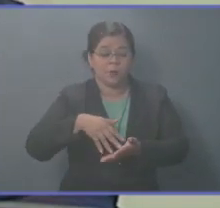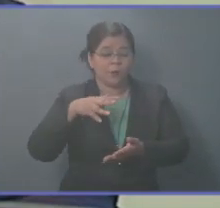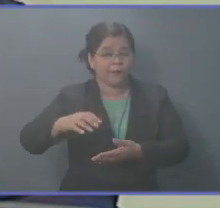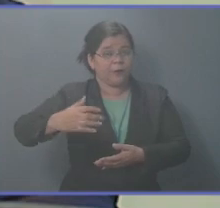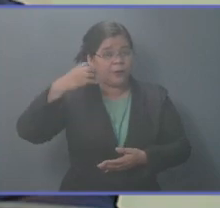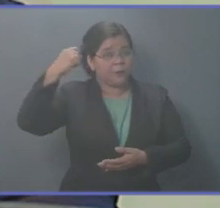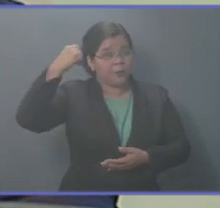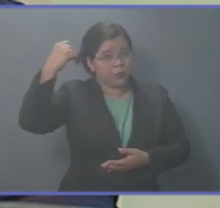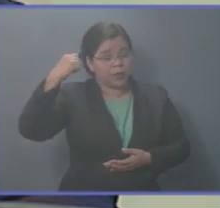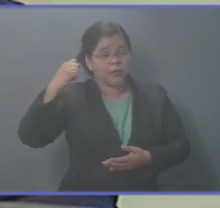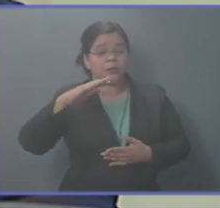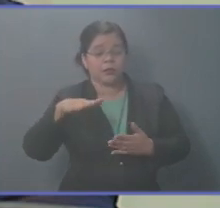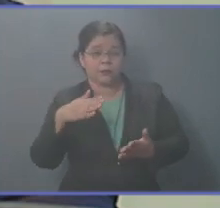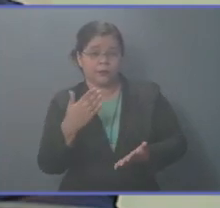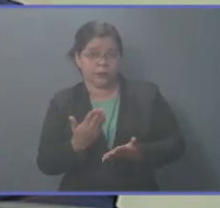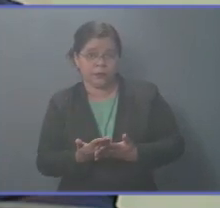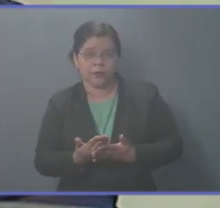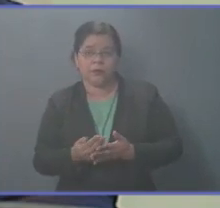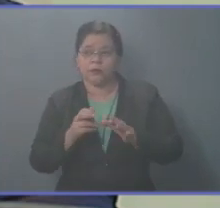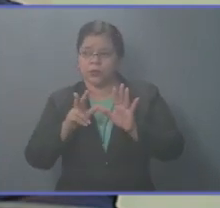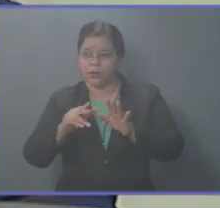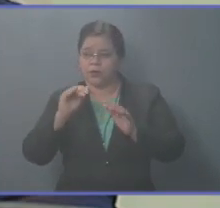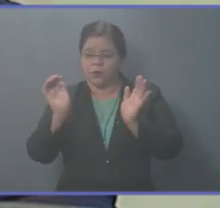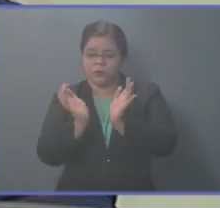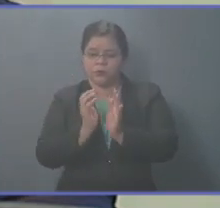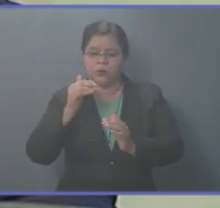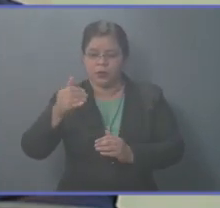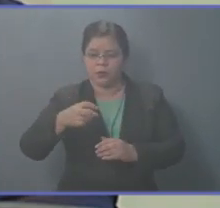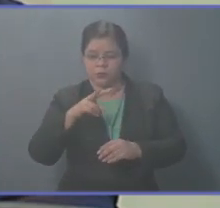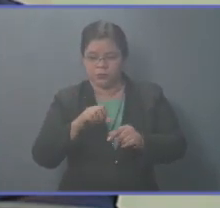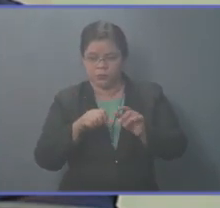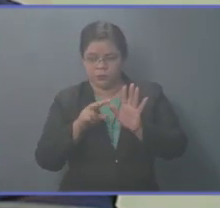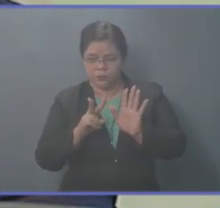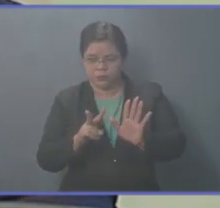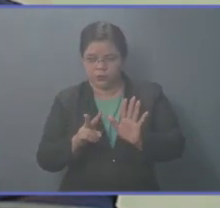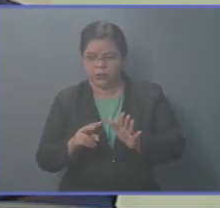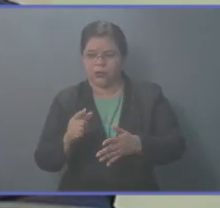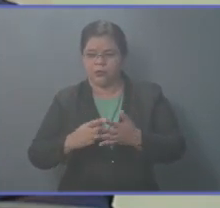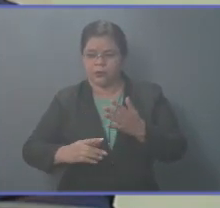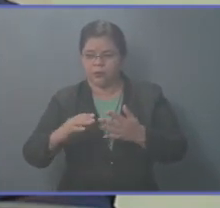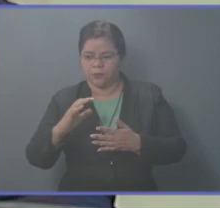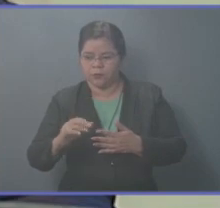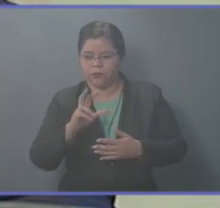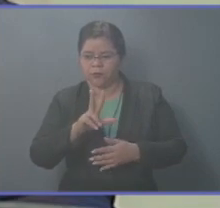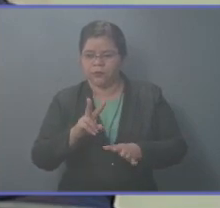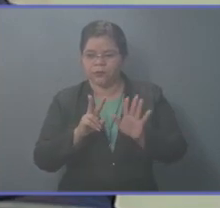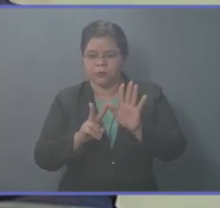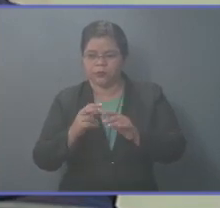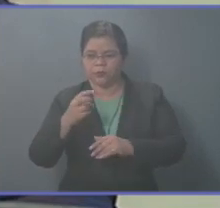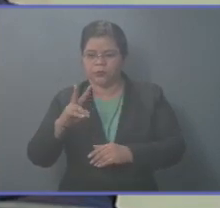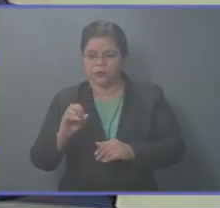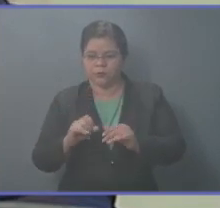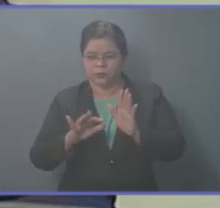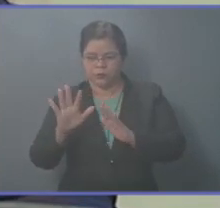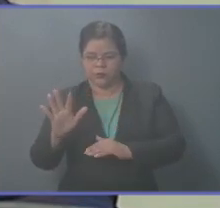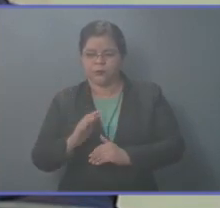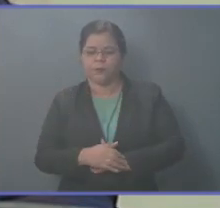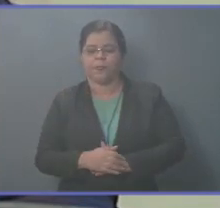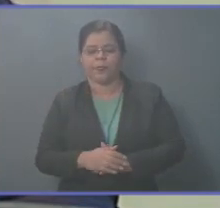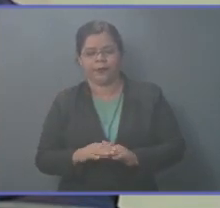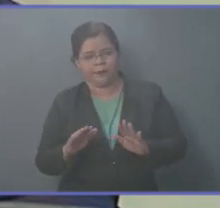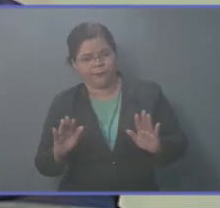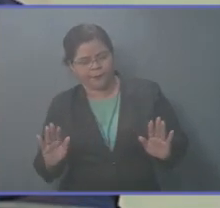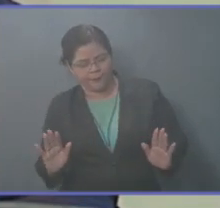de adopción de medida cautelar del 8 de mayo de 2017, inconstitucionalidad 37-2015. Ahora